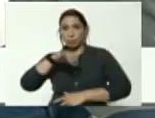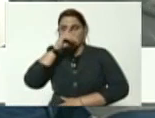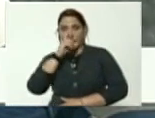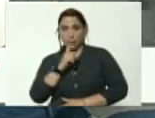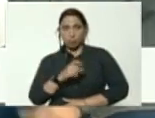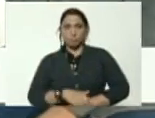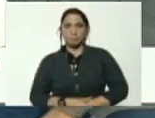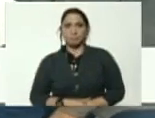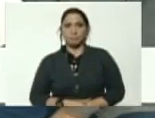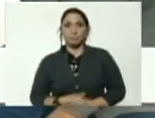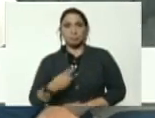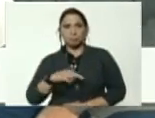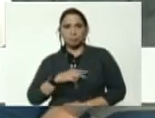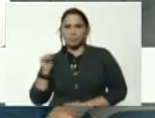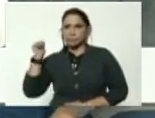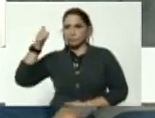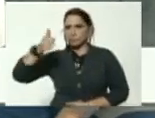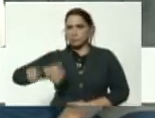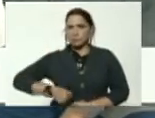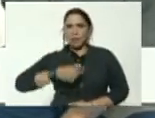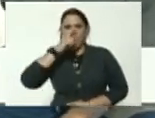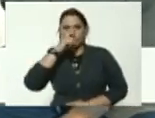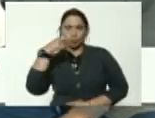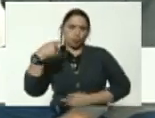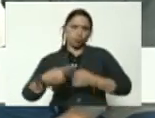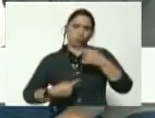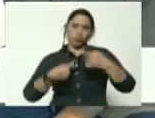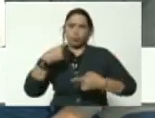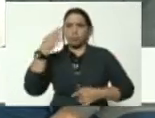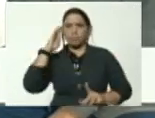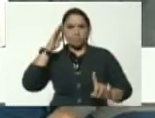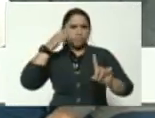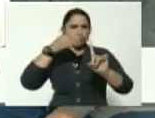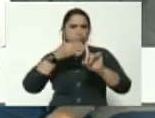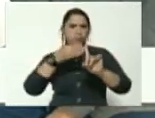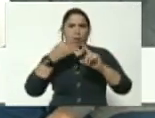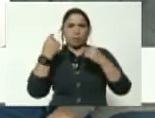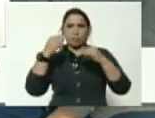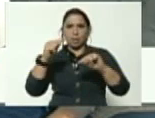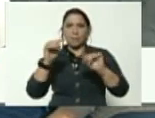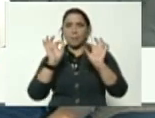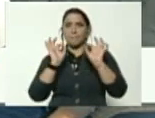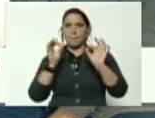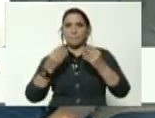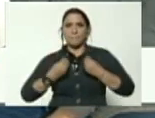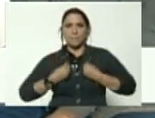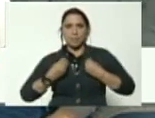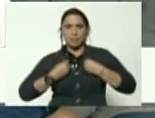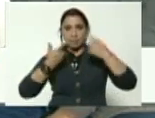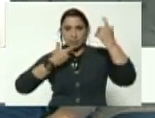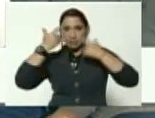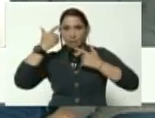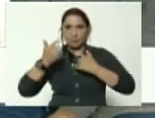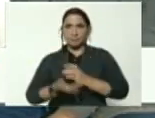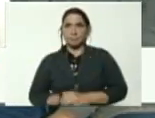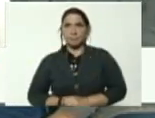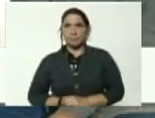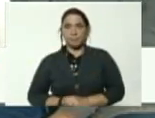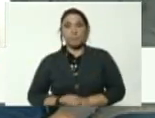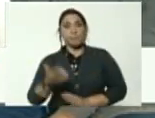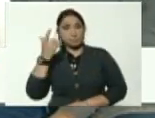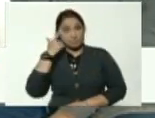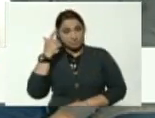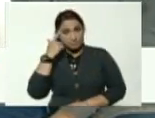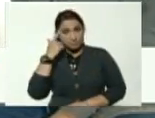como lo venimos haciendo año tras año, vamos a abordar una etapa específica de la vida del comandante Hugo Chávez. Como es bien sabido,